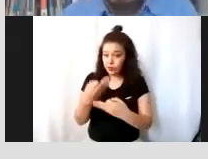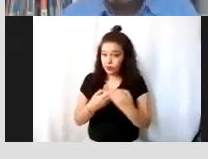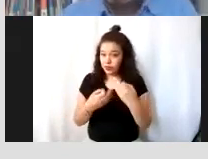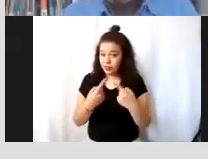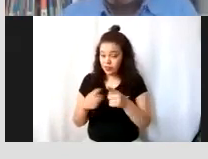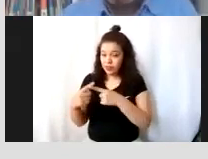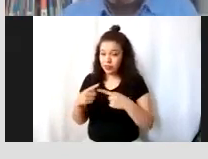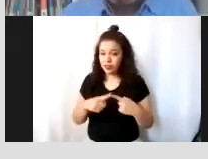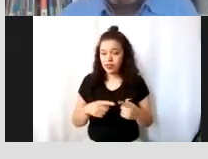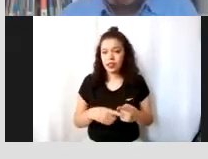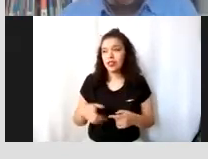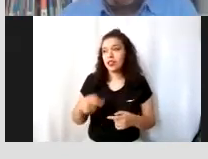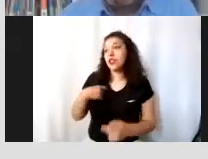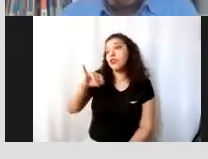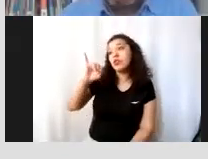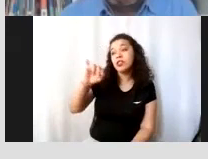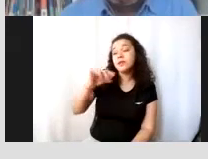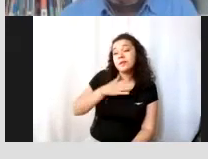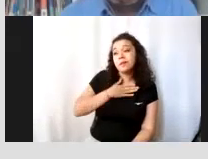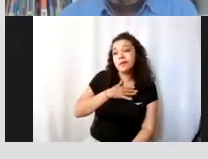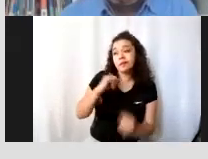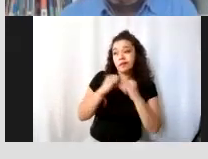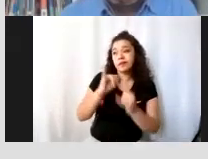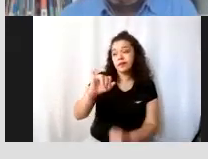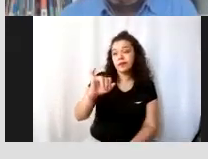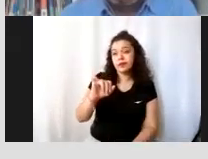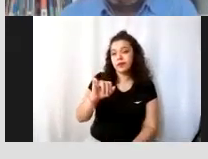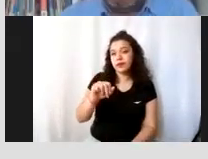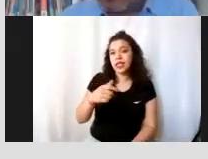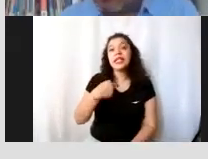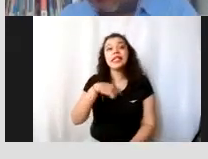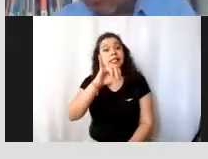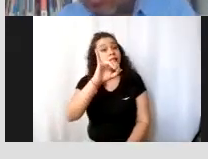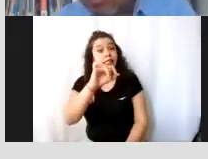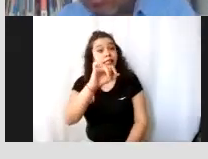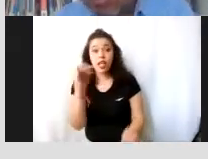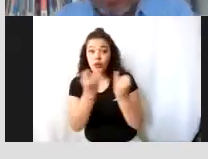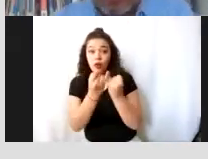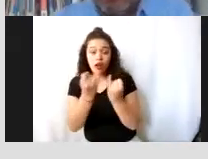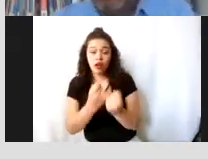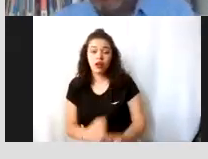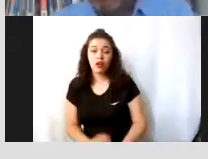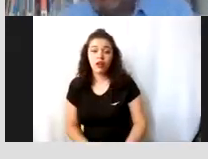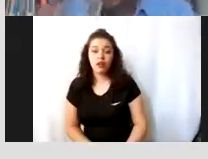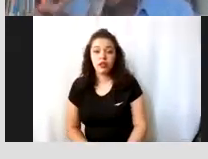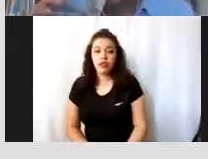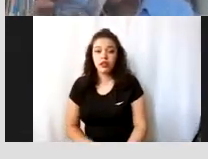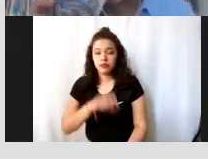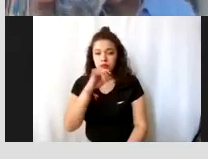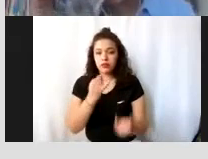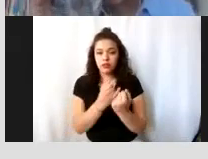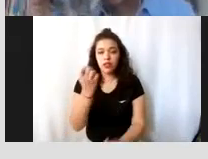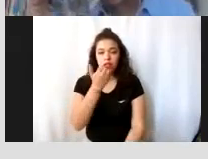En mi caso, sí. En nuestro caso, sí. Tanto de alumnos como de